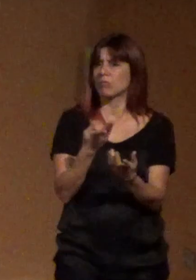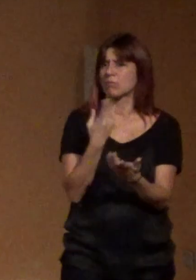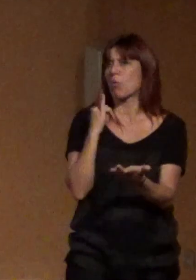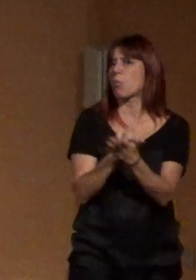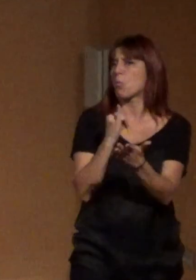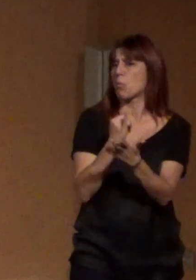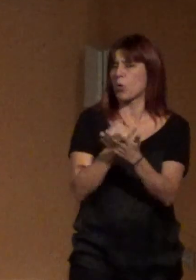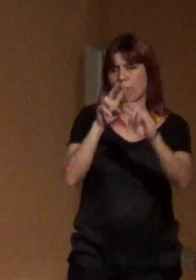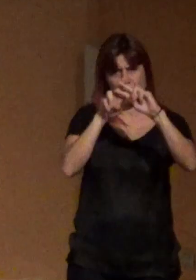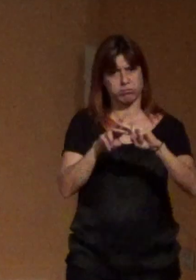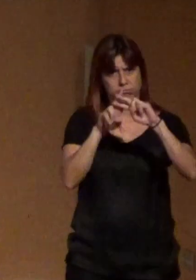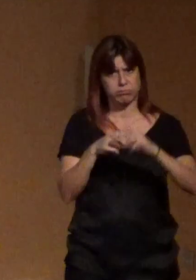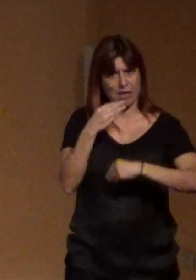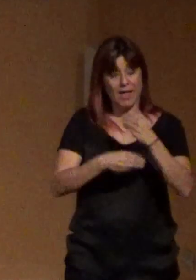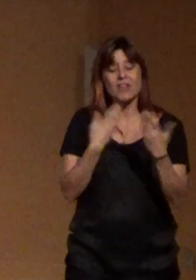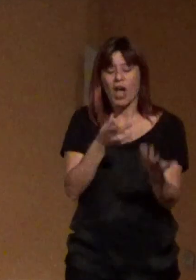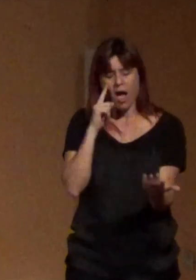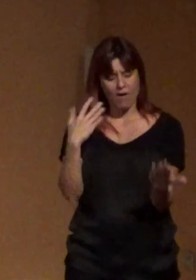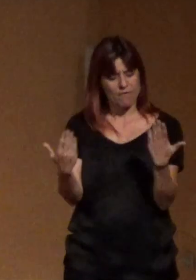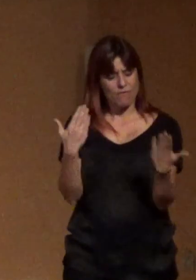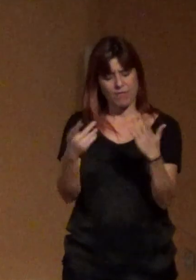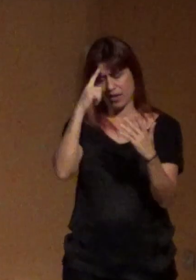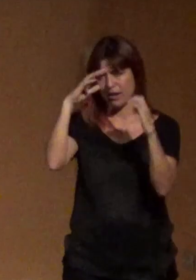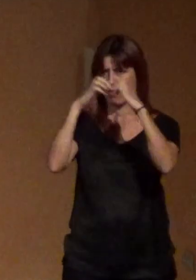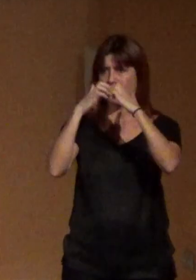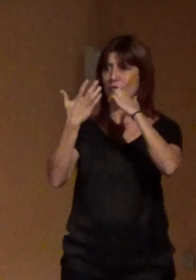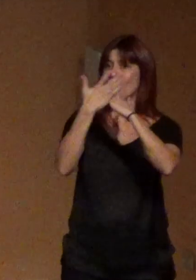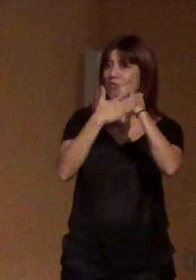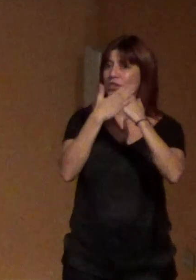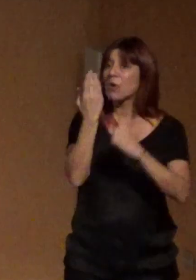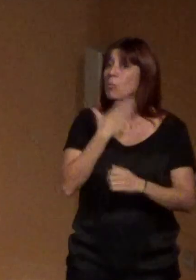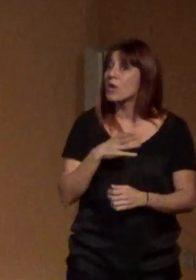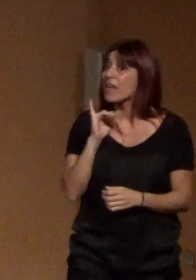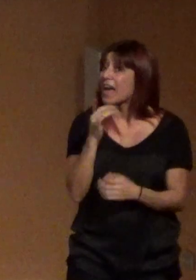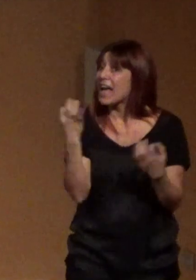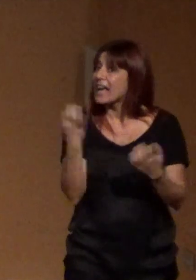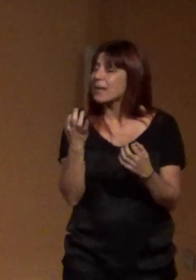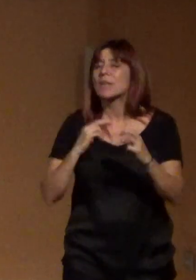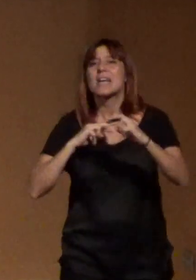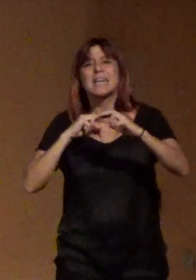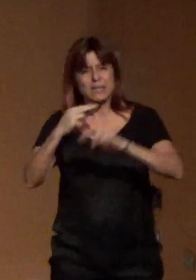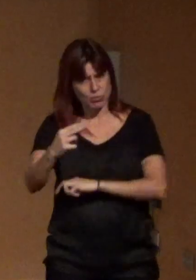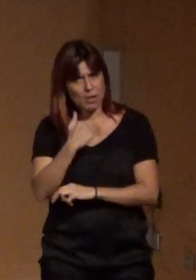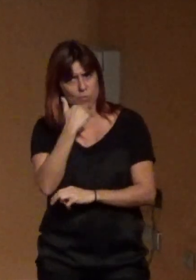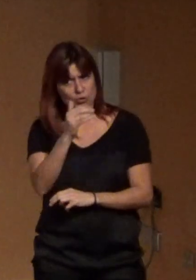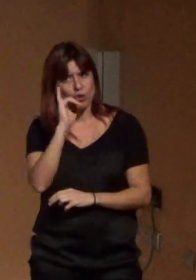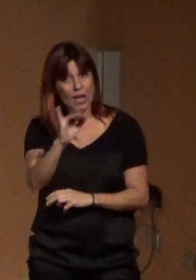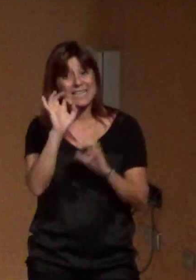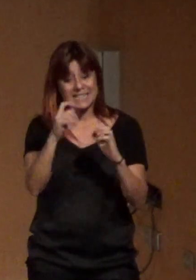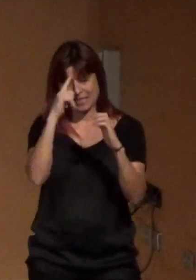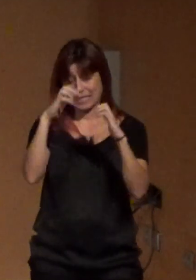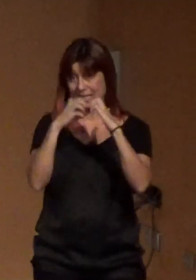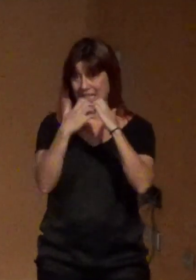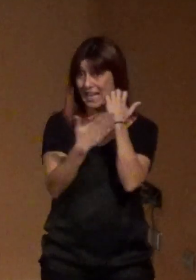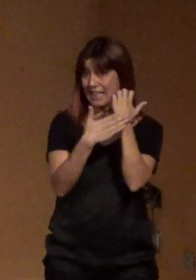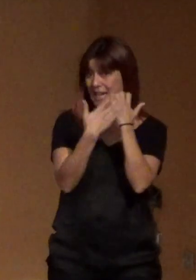bajando y se van clasificando, y se vio que a nivel frontal, pues igualmente había una falta de... Había una respuesta precoz a nivel parietal izquierdo, pero